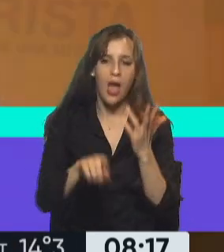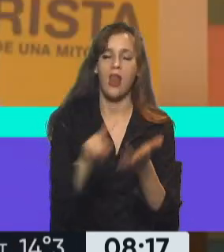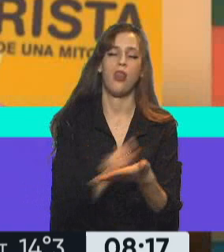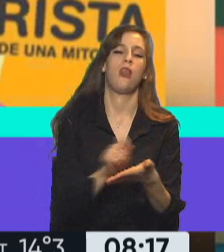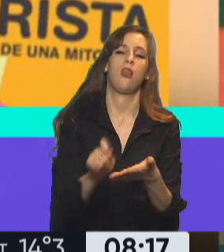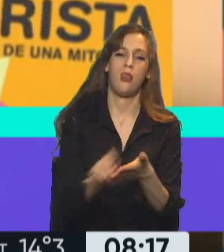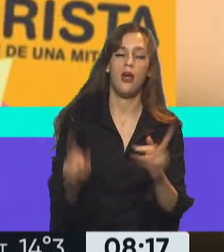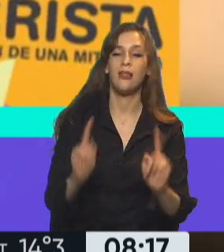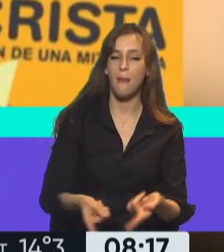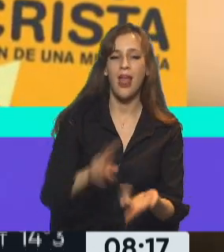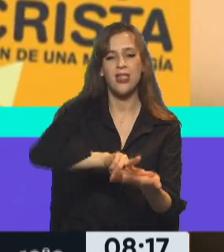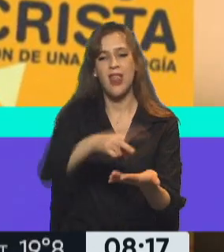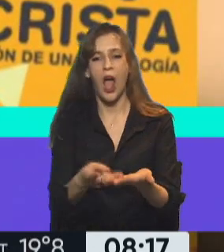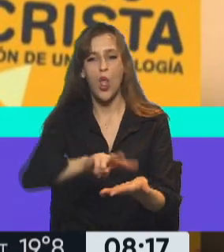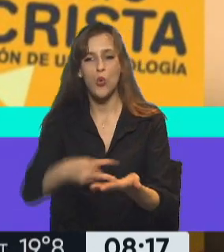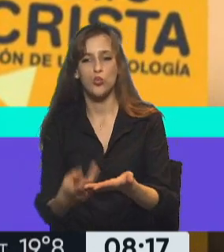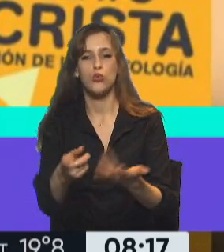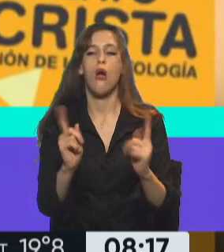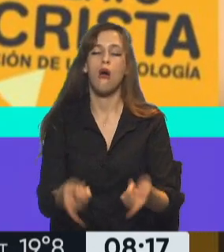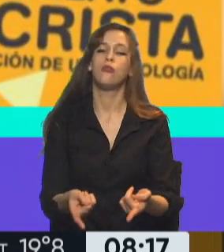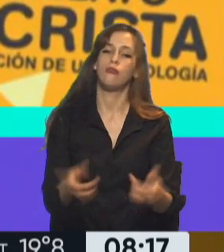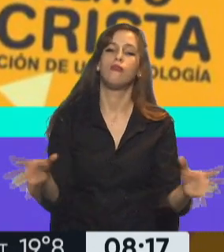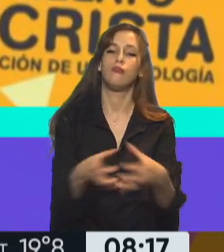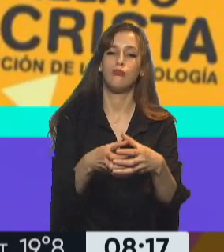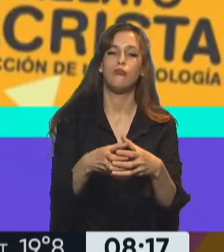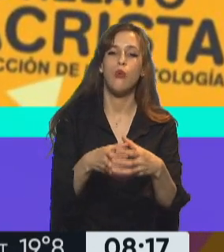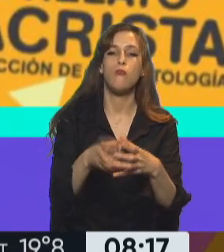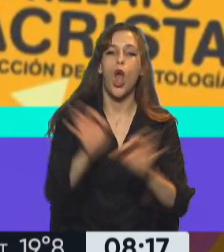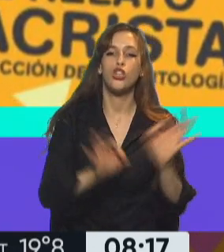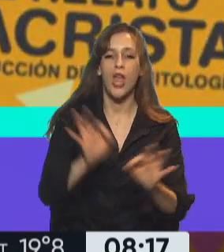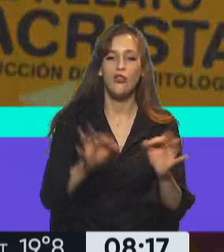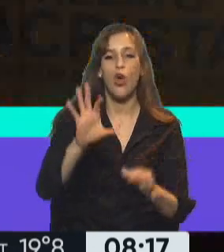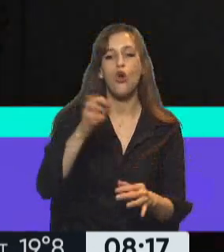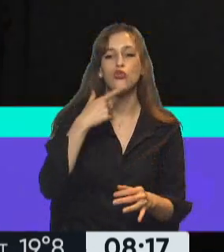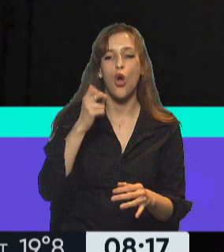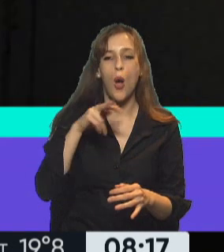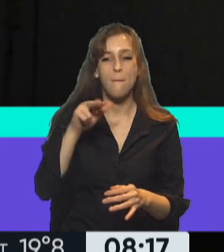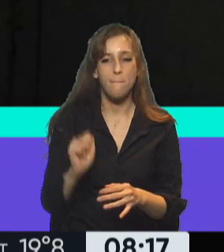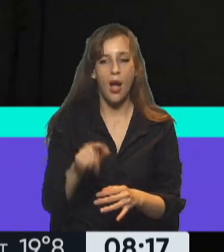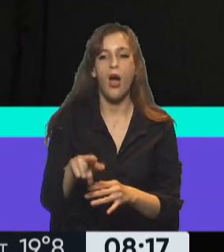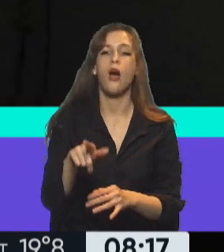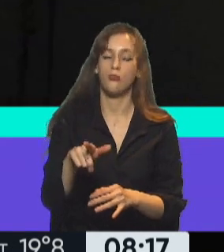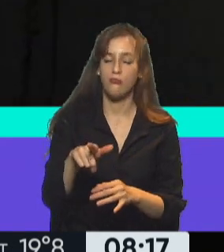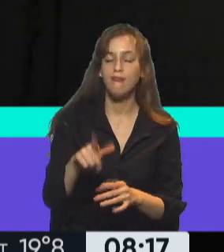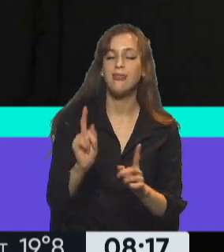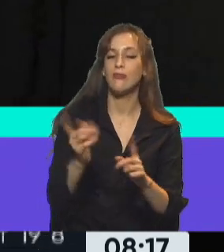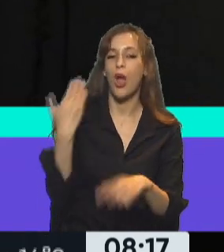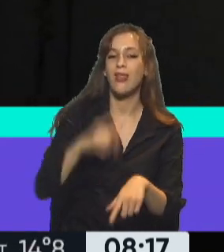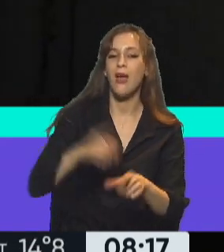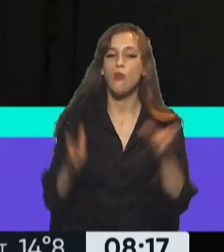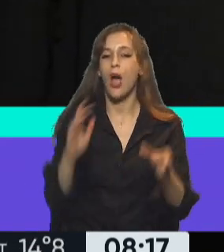además de numerosas traducciones y el proyecto colectivo llamado Socompa, un espacio digital nacido durante el